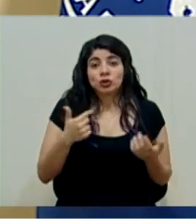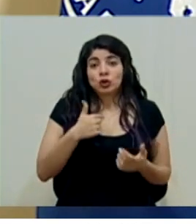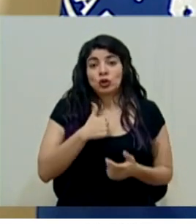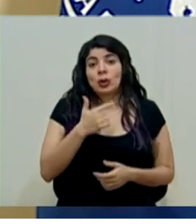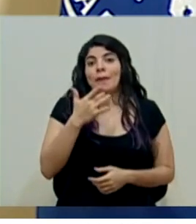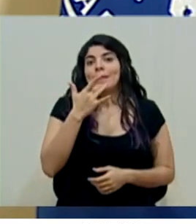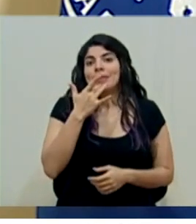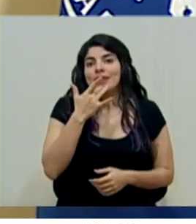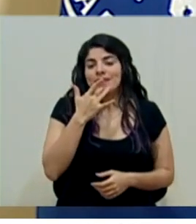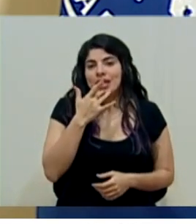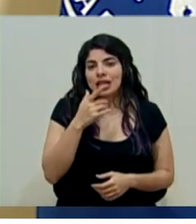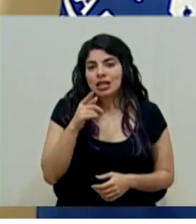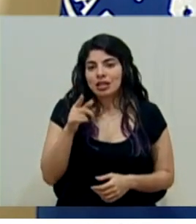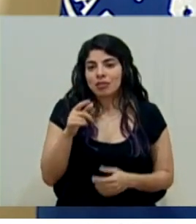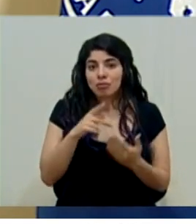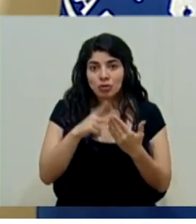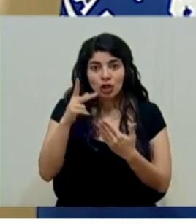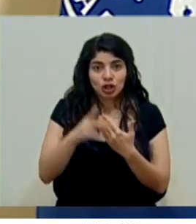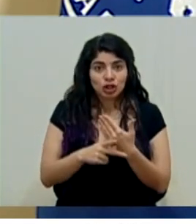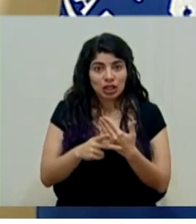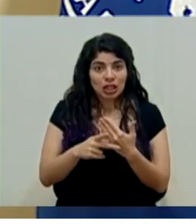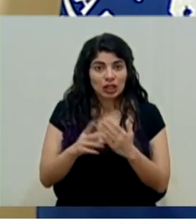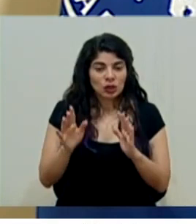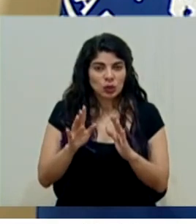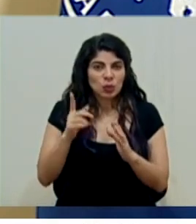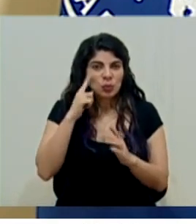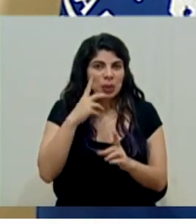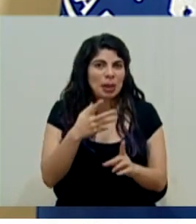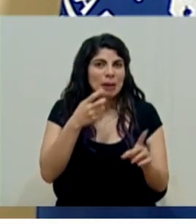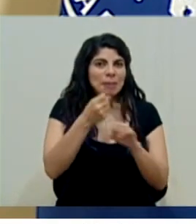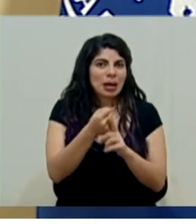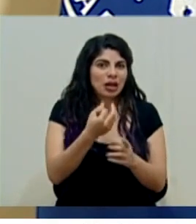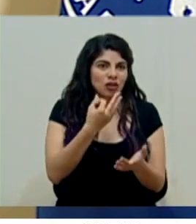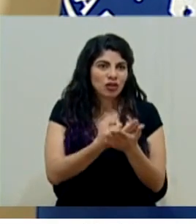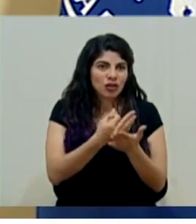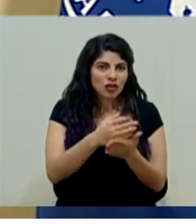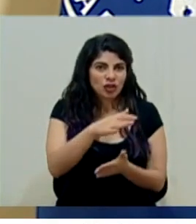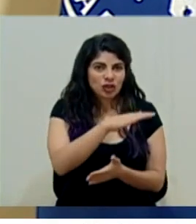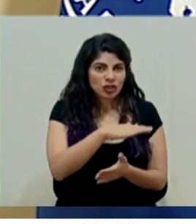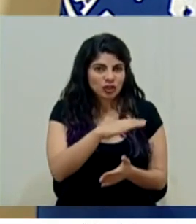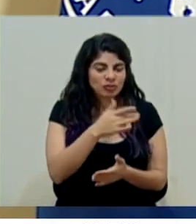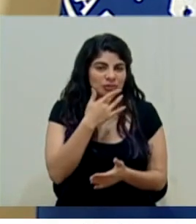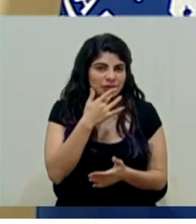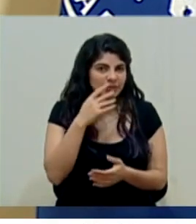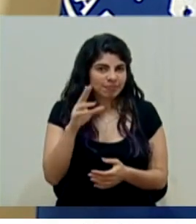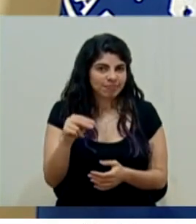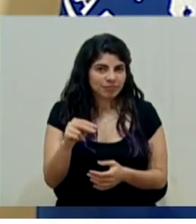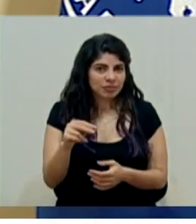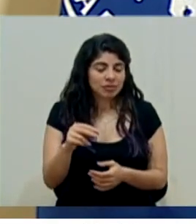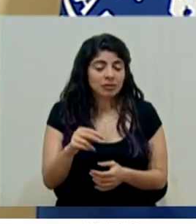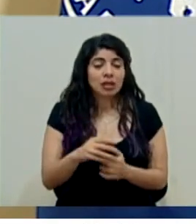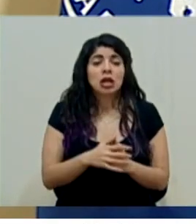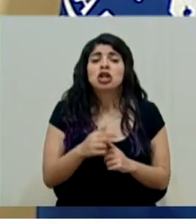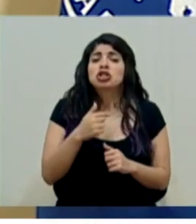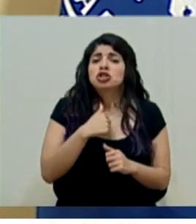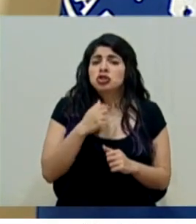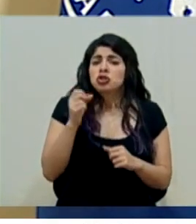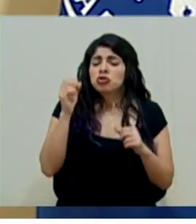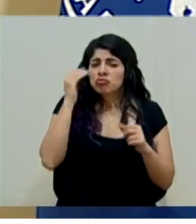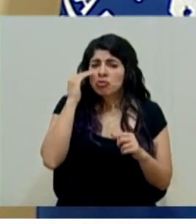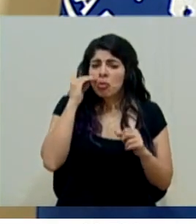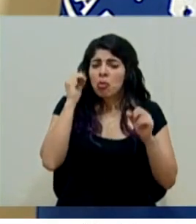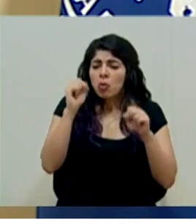Yo preferiría que eso no fuera un proyecto que avanzara por el impacto que genera en las finanzas públicas. Apuesto más a que podamos